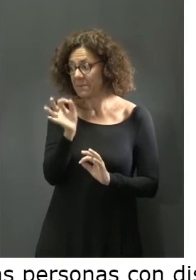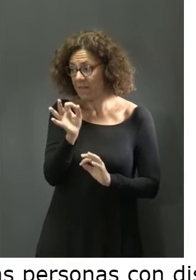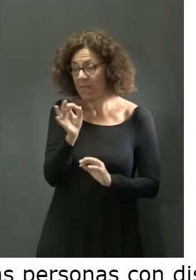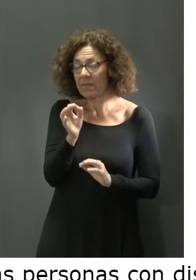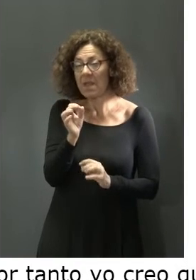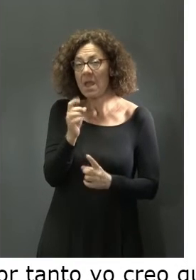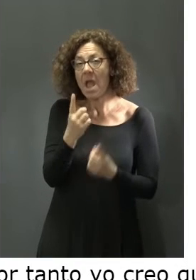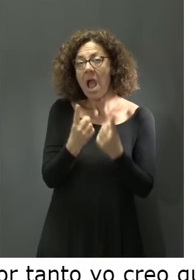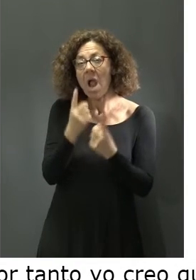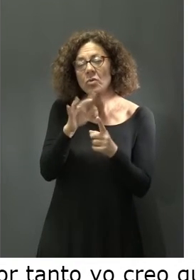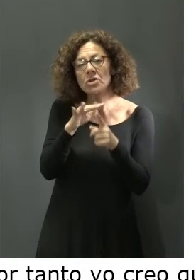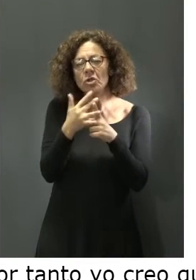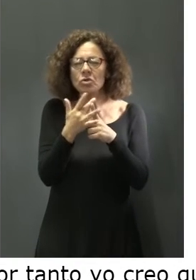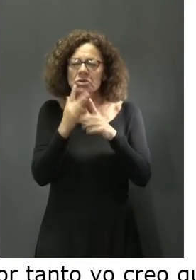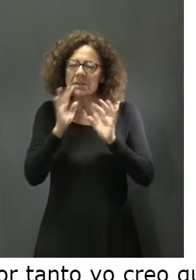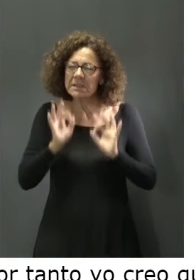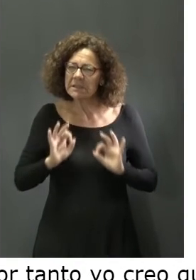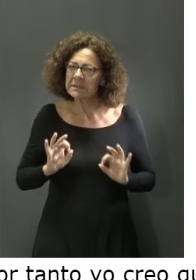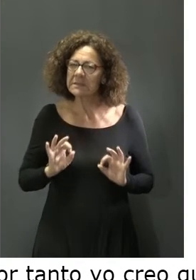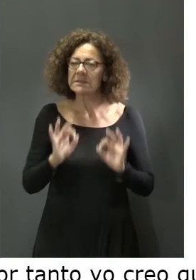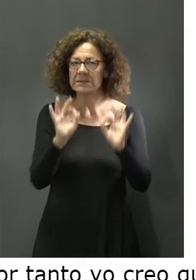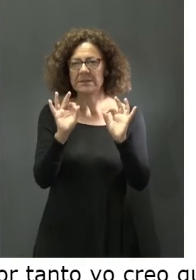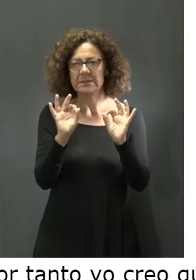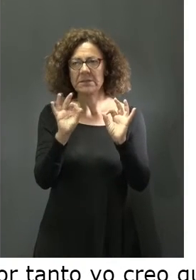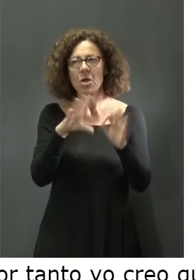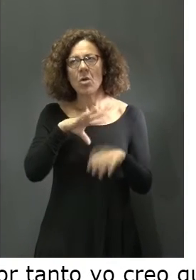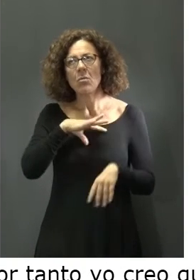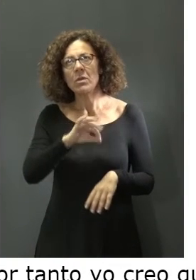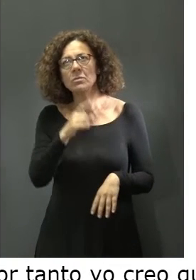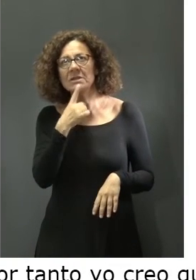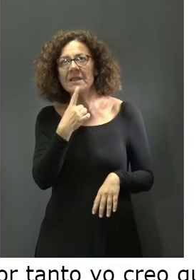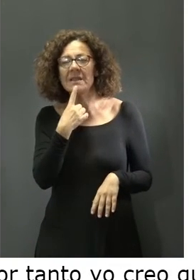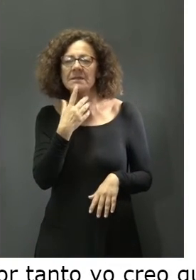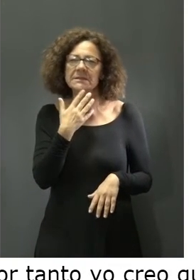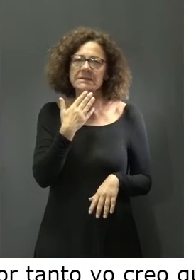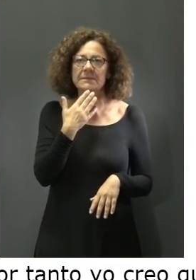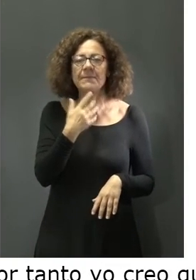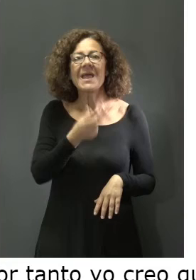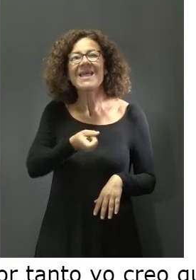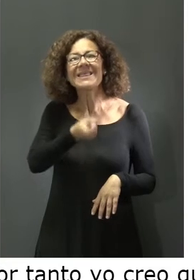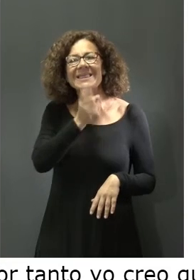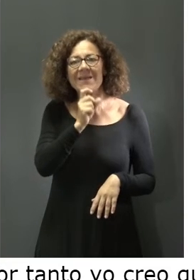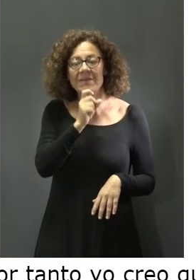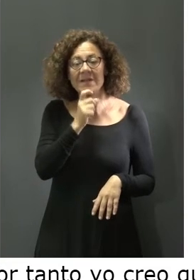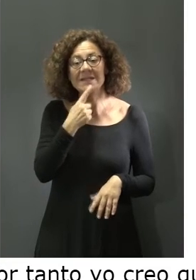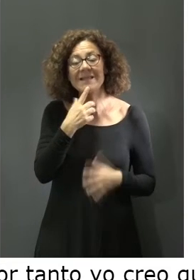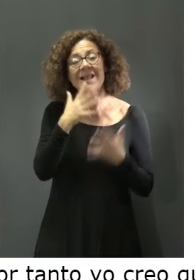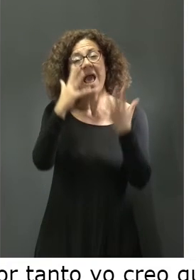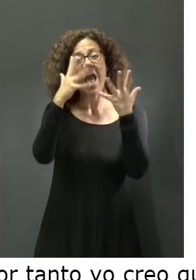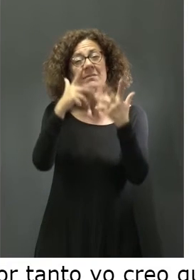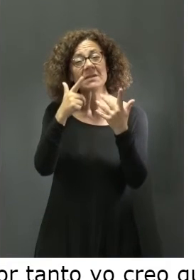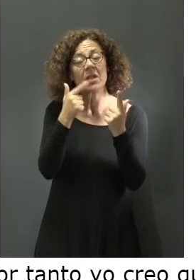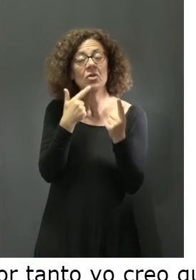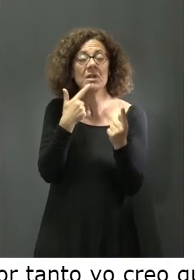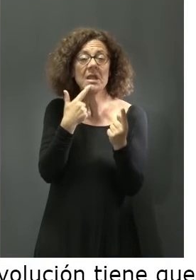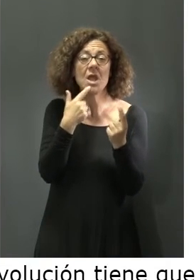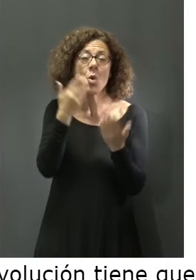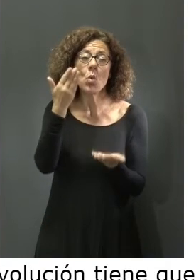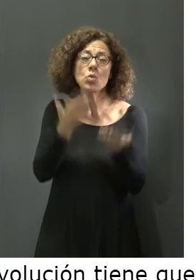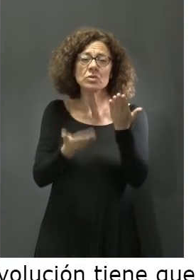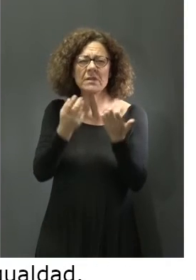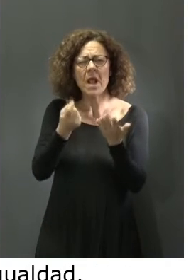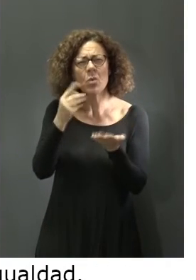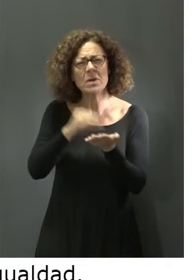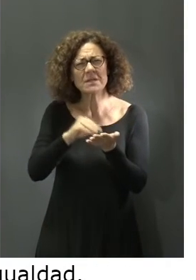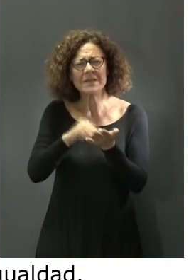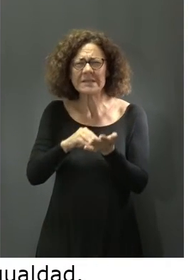que hay entornos que son especialmente, podemos decir, difíciles. Se dice que la Administración de Justicia es hostil para las personas con discapacidad. A mí no me